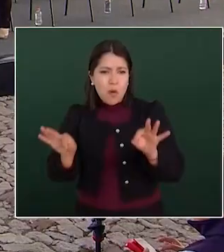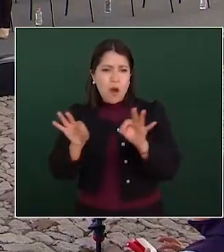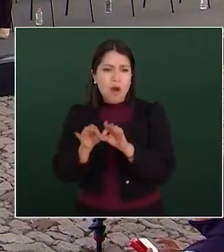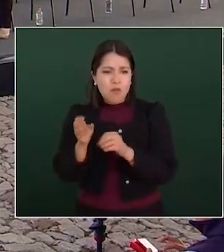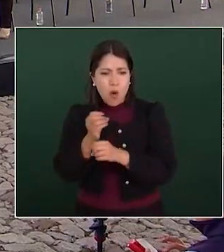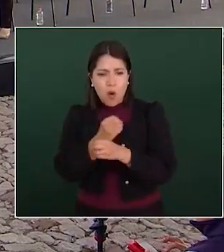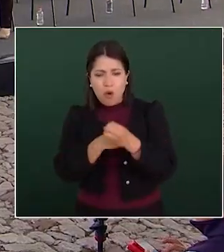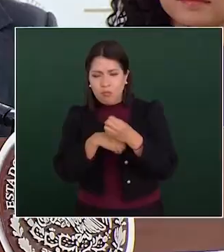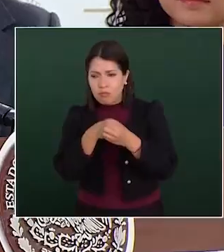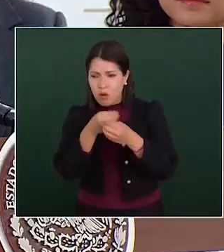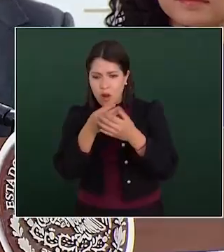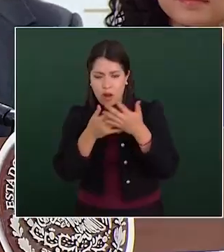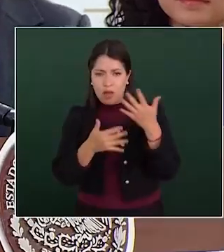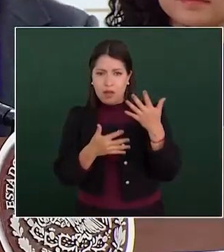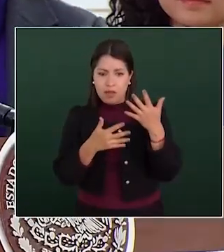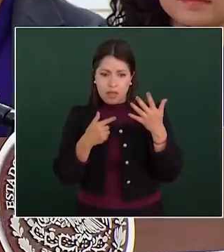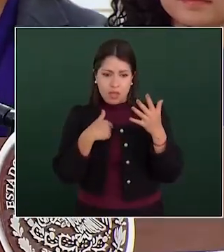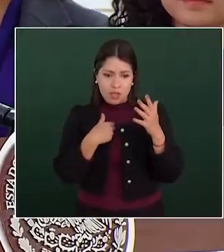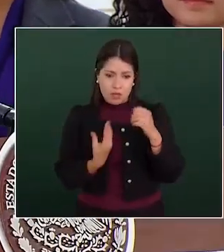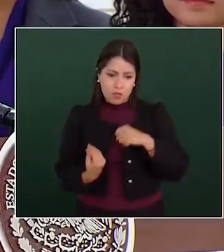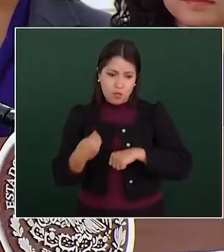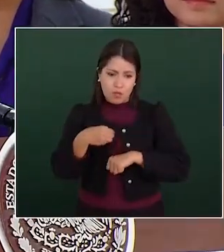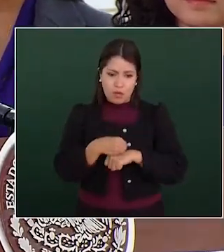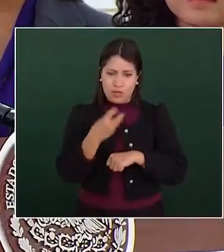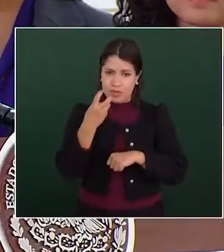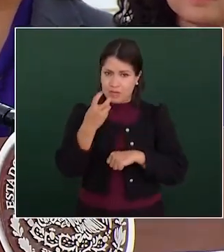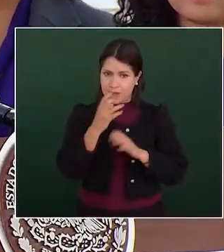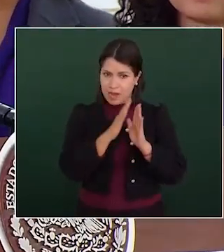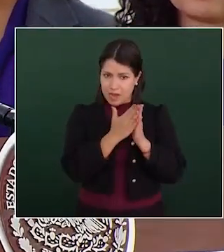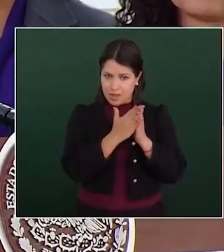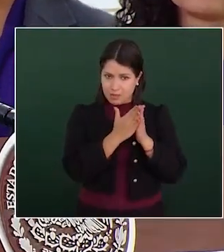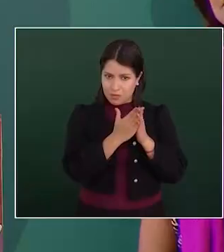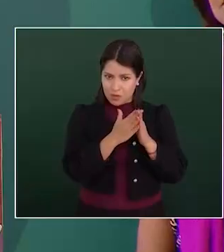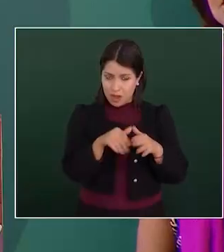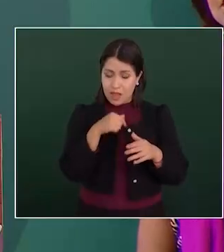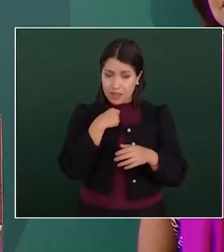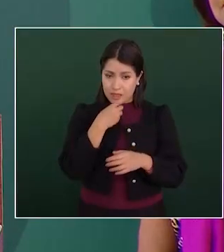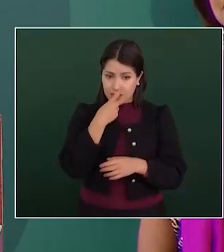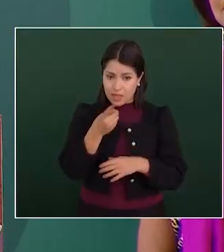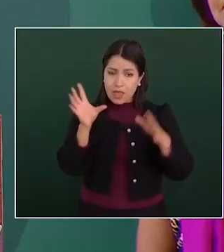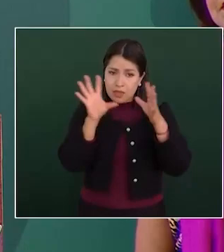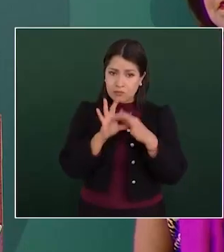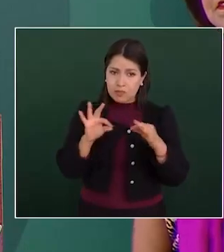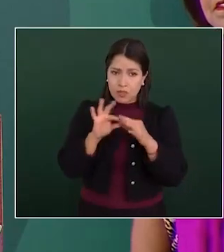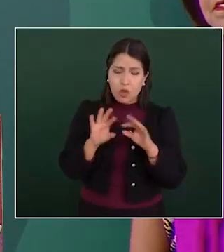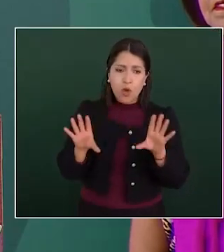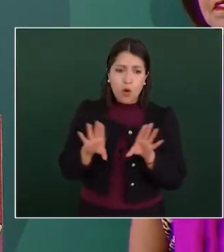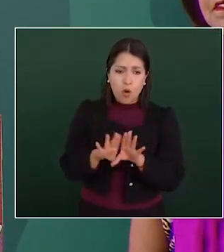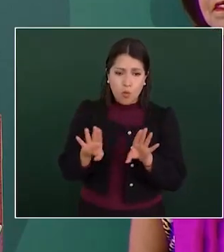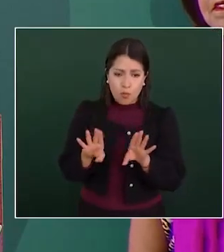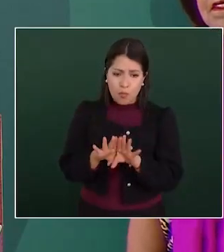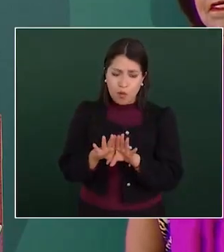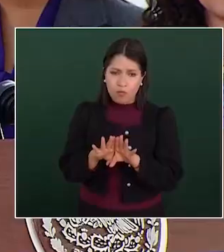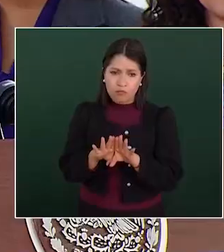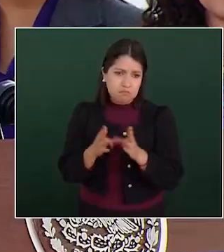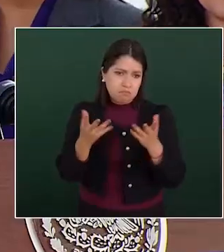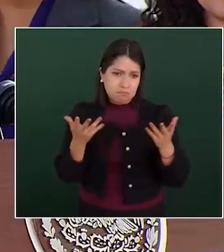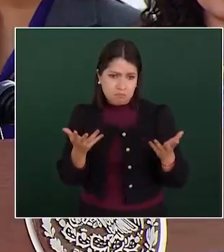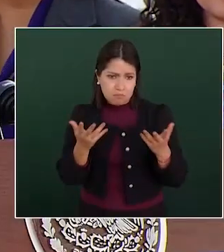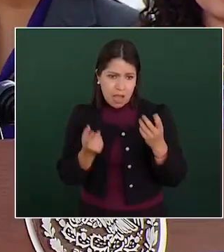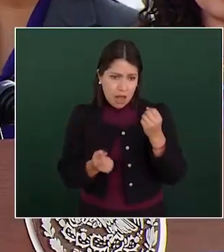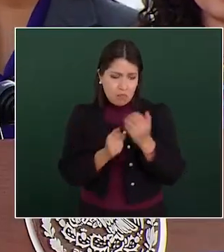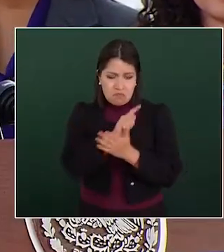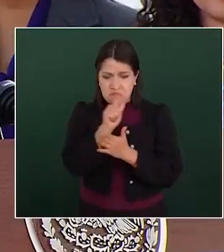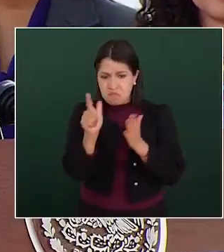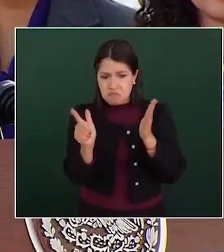eso, porque él mismo cuenta cómo le hicimos, con algunas pequeñas